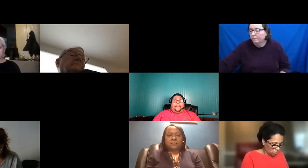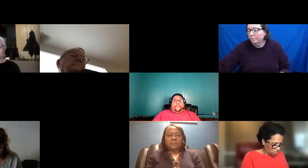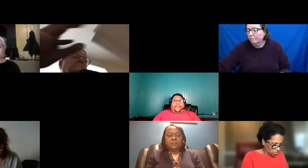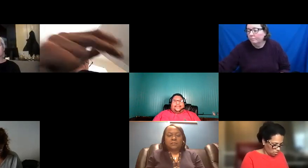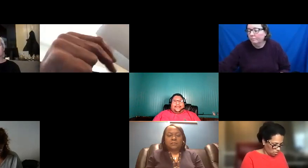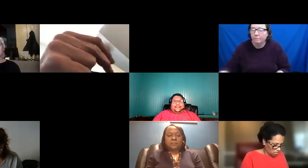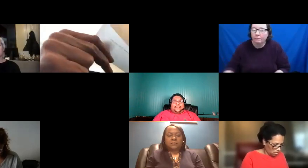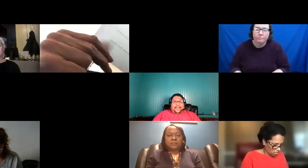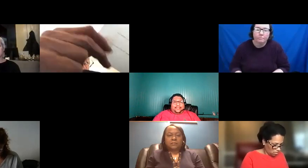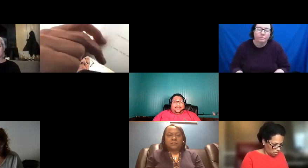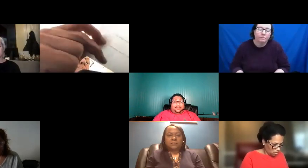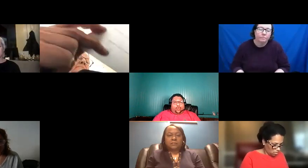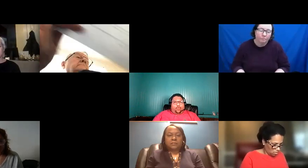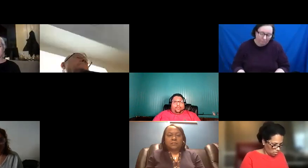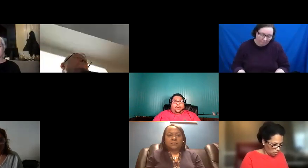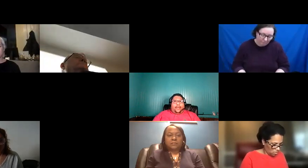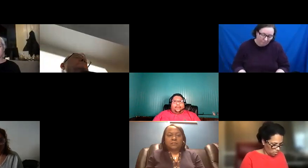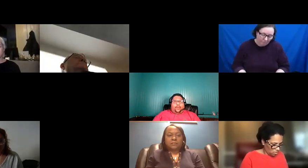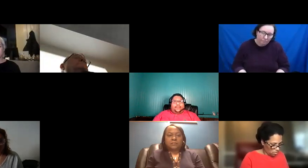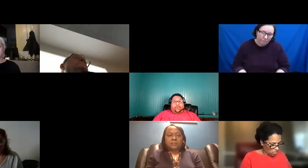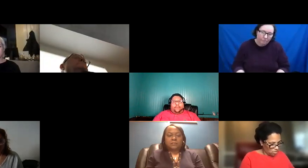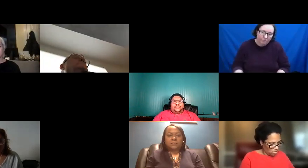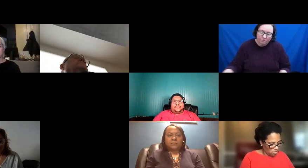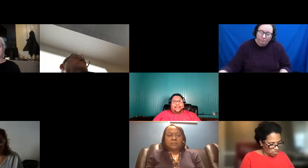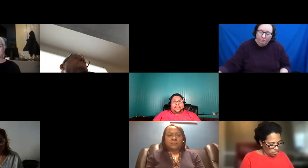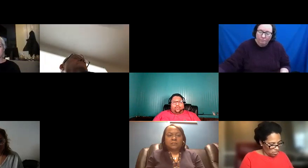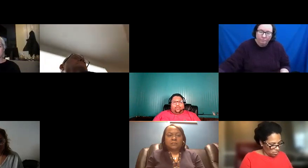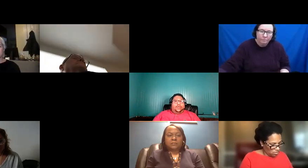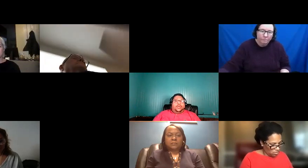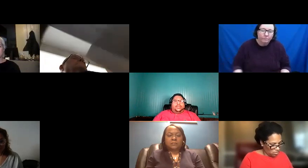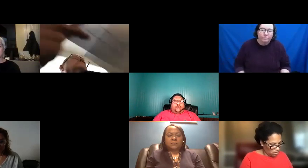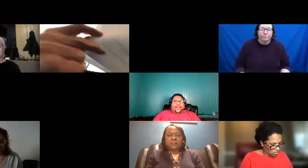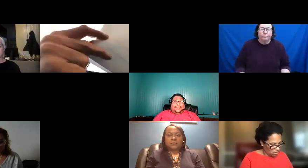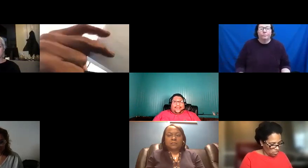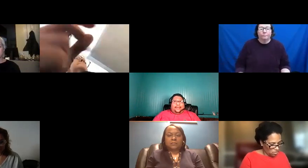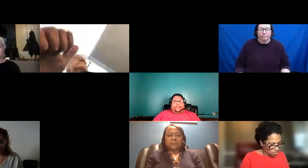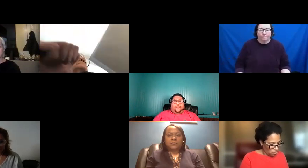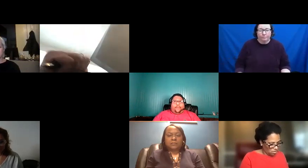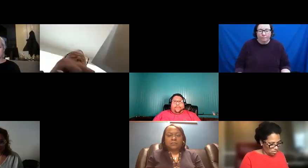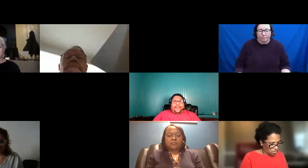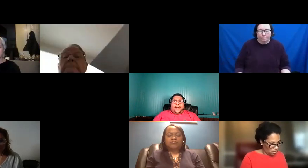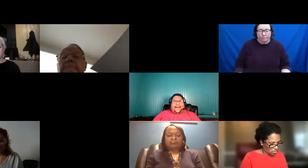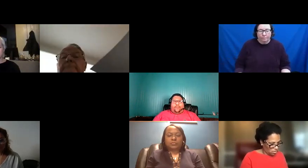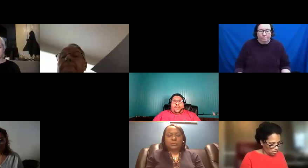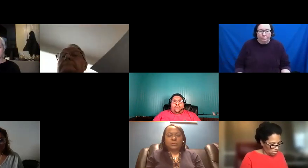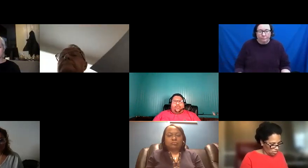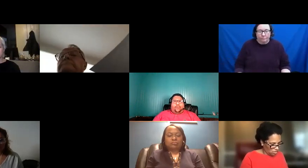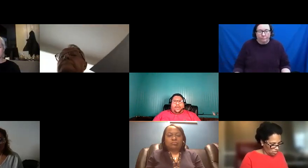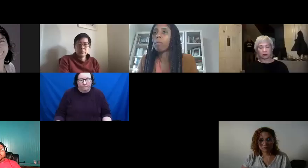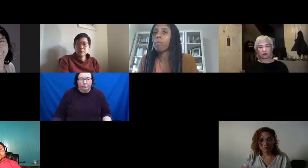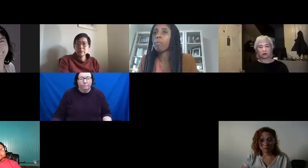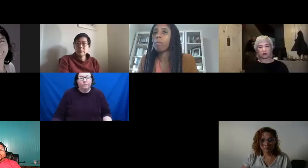sistema más reciente de Zoom, la actualización más reciente de Zoom. Si no la tienen, por favor, vayan a